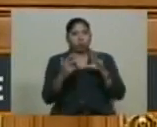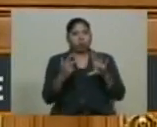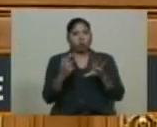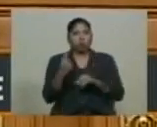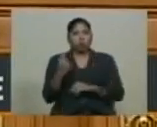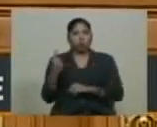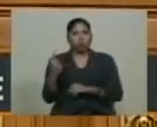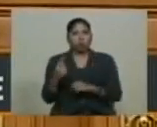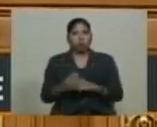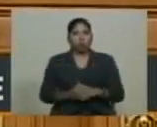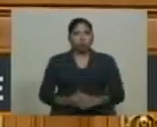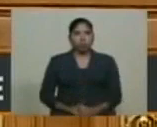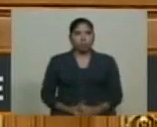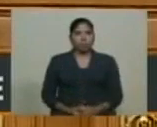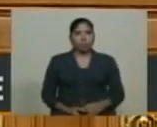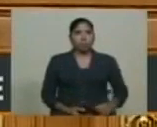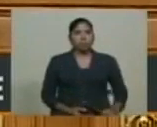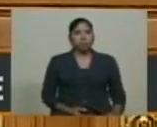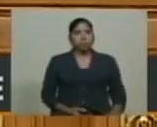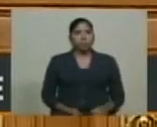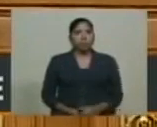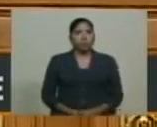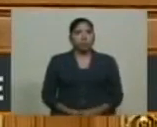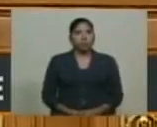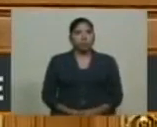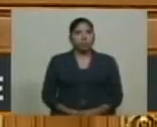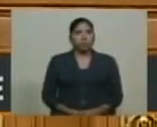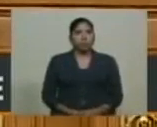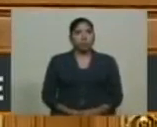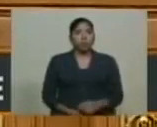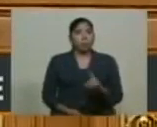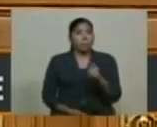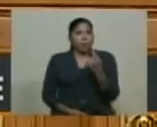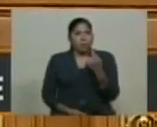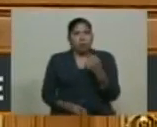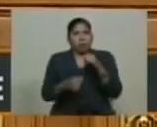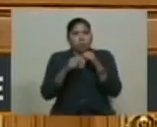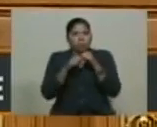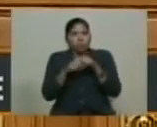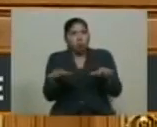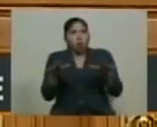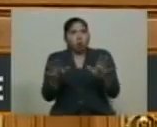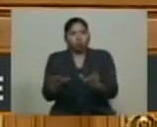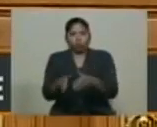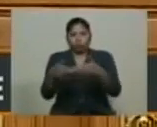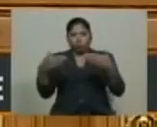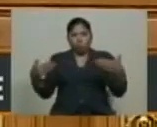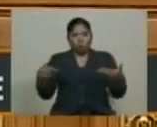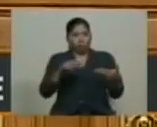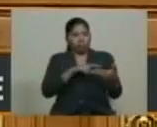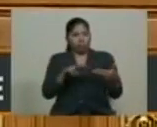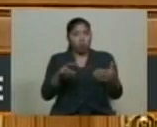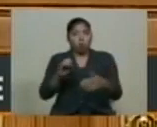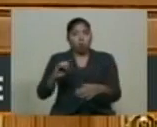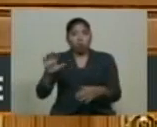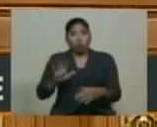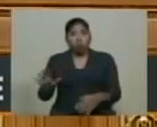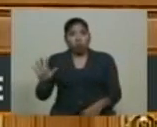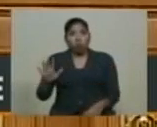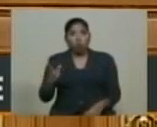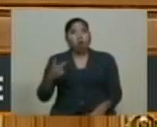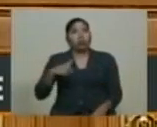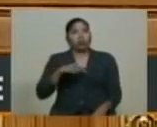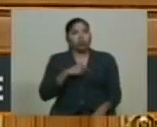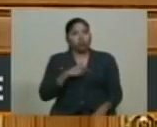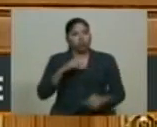Y con el primer editorial del Correo del Orinoco, decimos y gritamos al mundo,